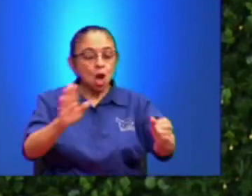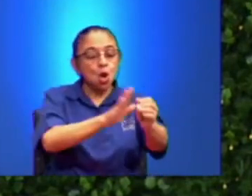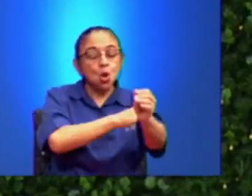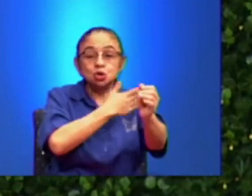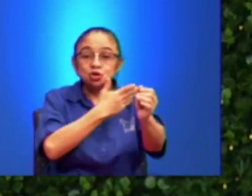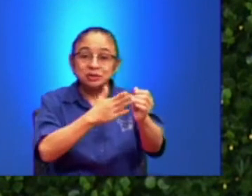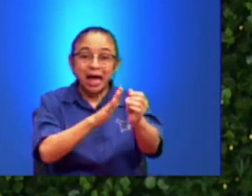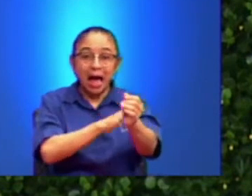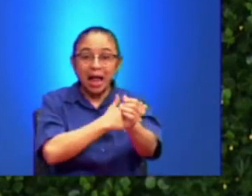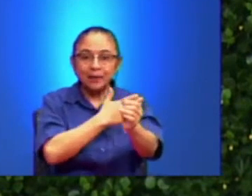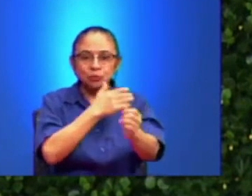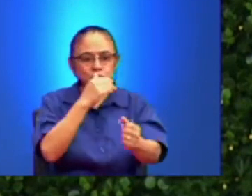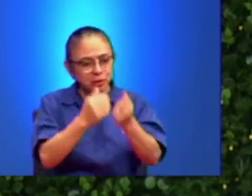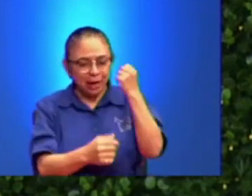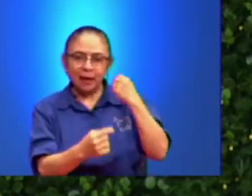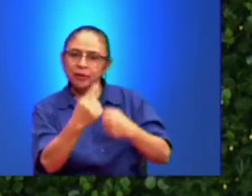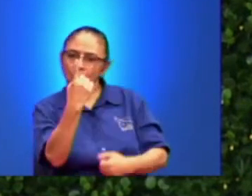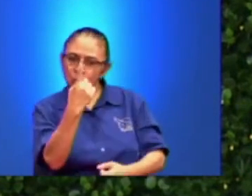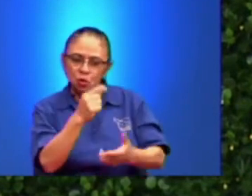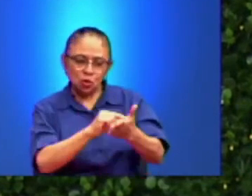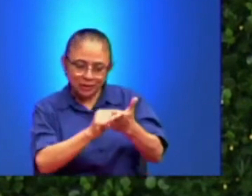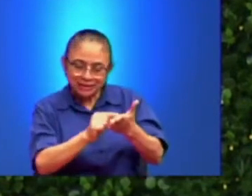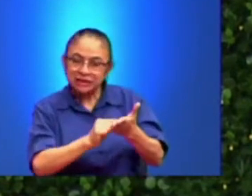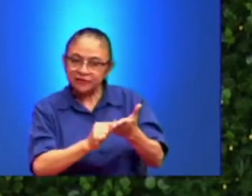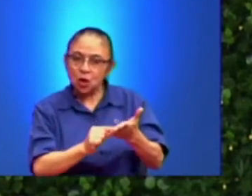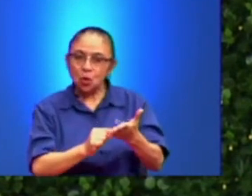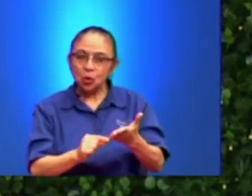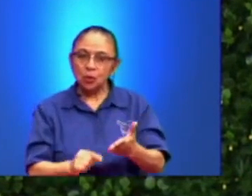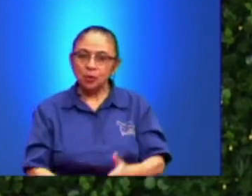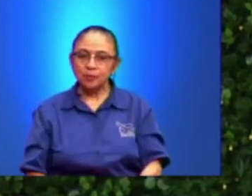cada uno de los que escribieron los salmos